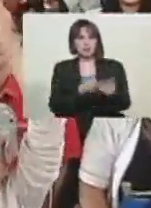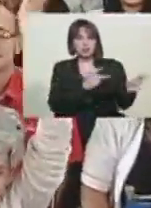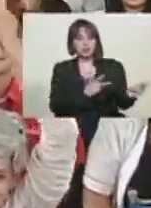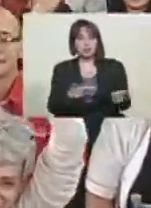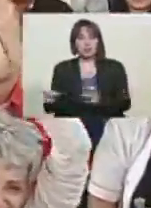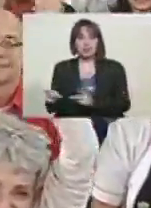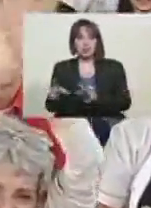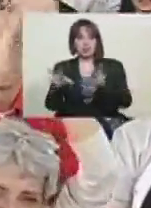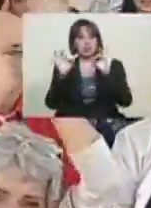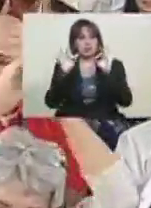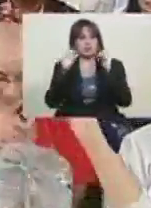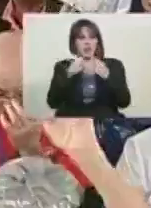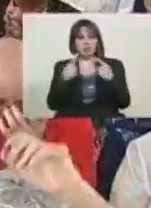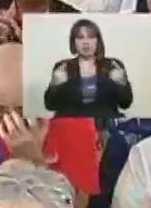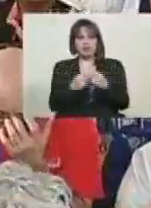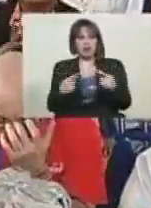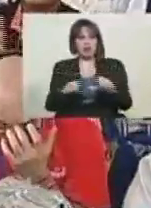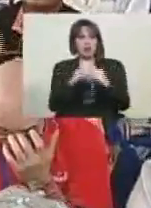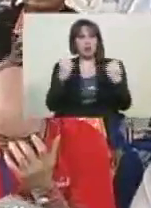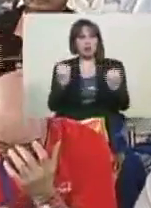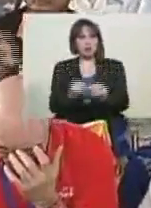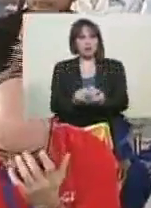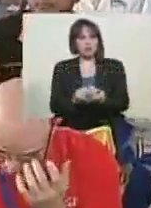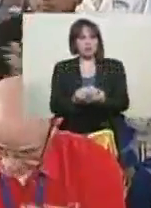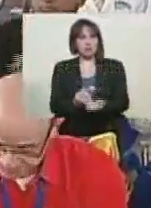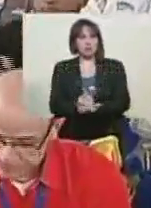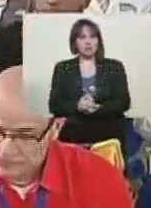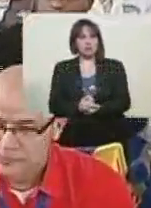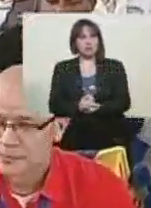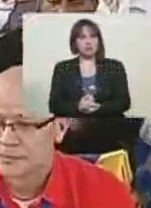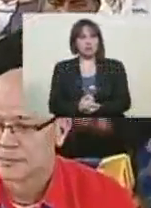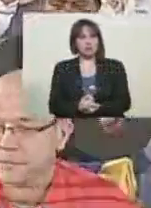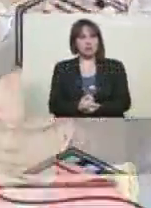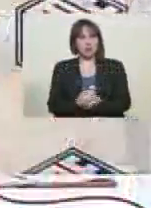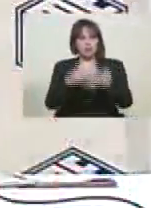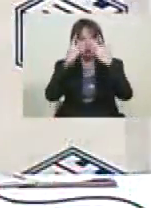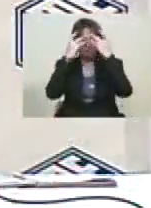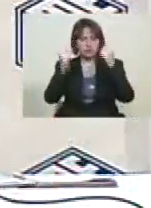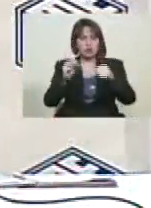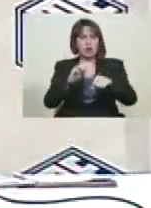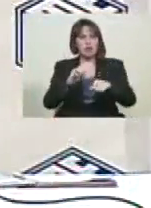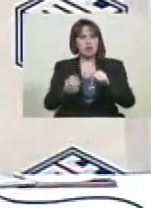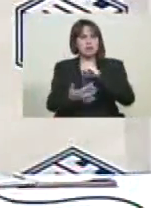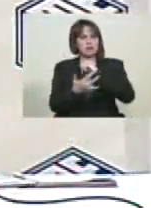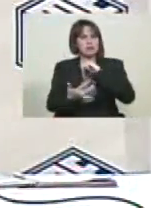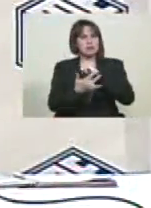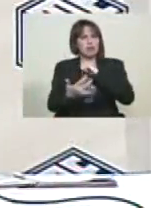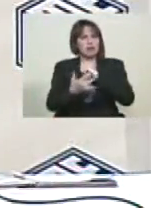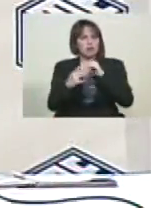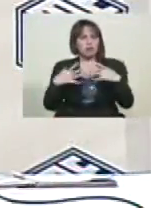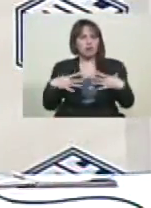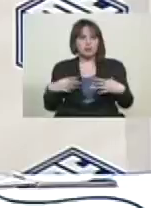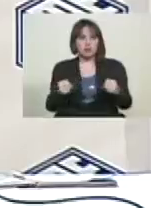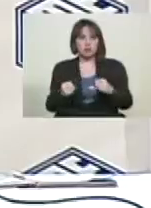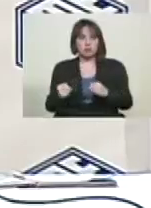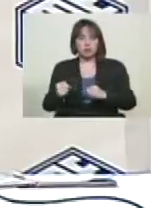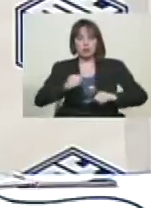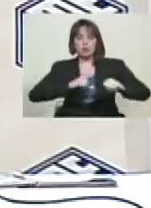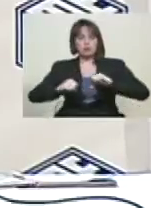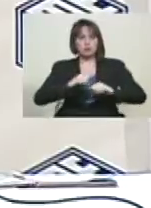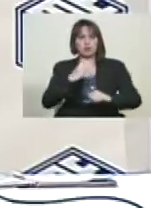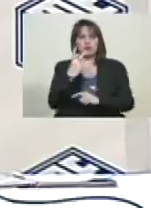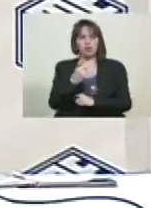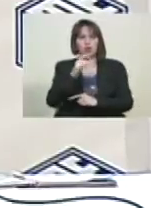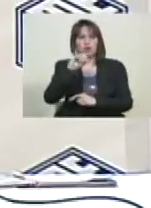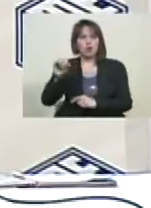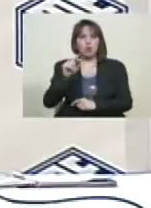invitados especiales de diferentes organizaciones gremiales y sindicales de profesionales y técnicos de la salud, Movimiento 2 de Julio, Yo